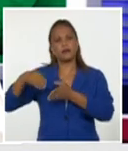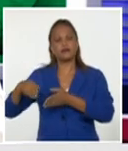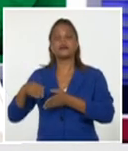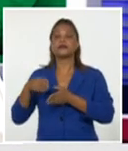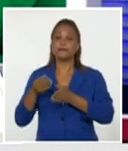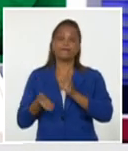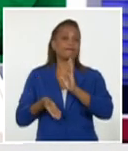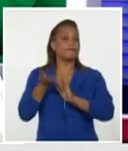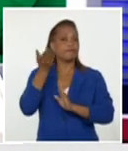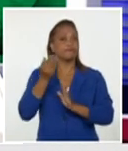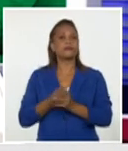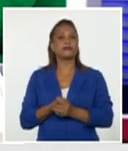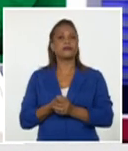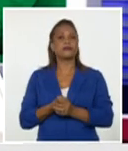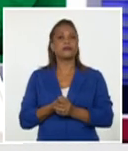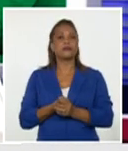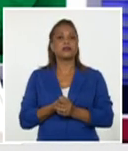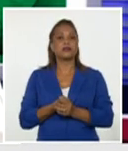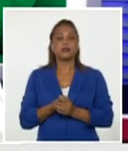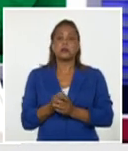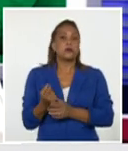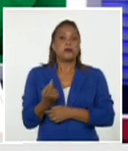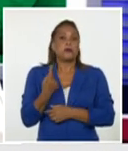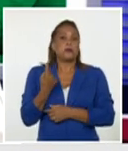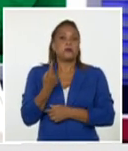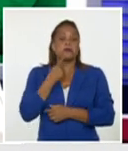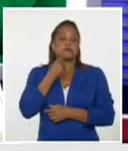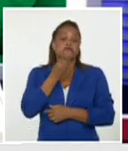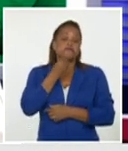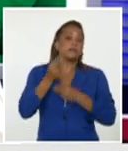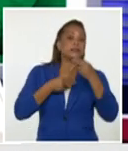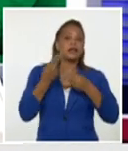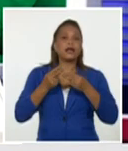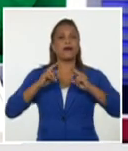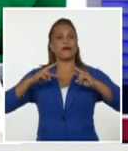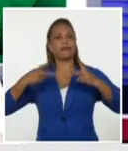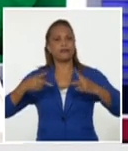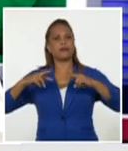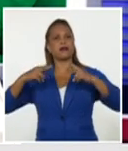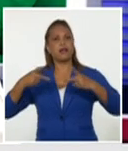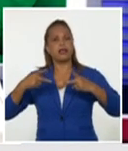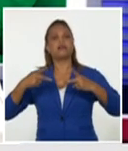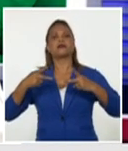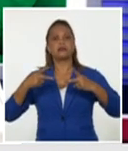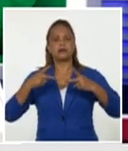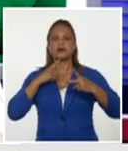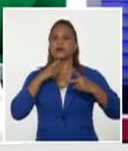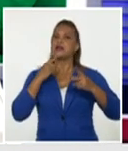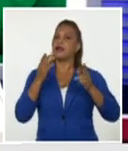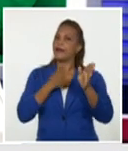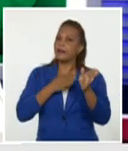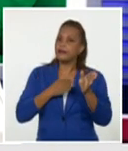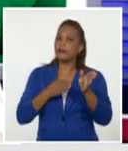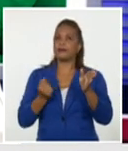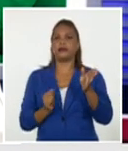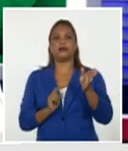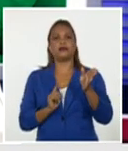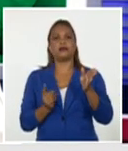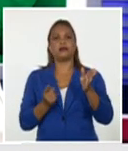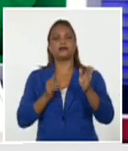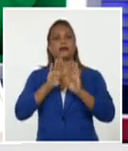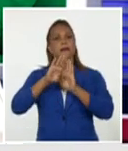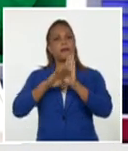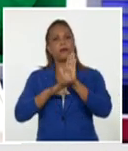lo único que podemos es reiterar lo que venimos diciendo del comportamiento más